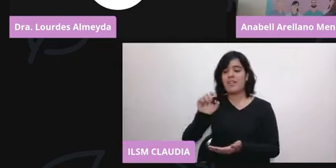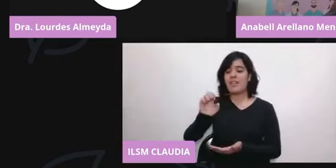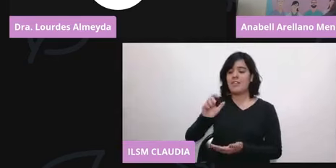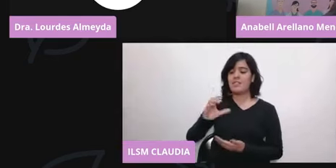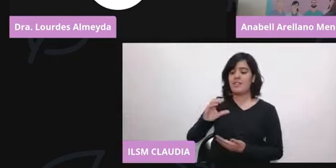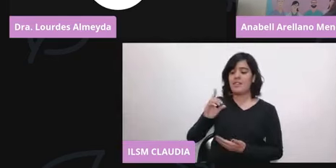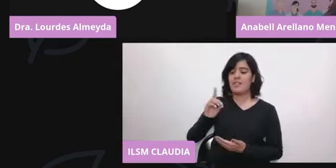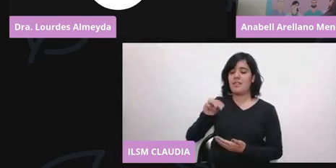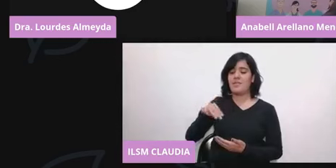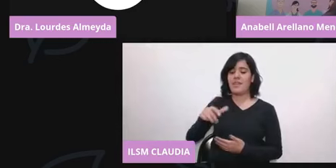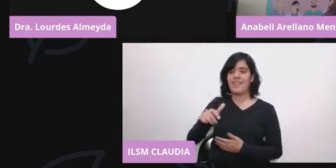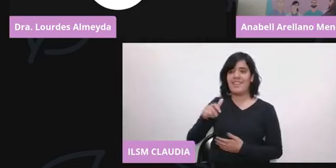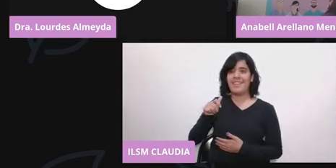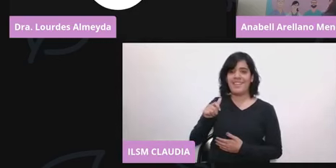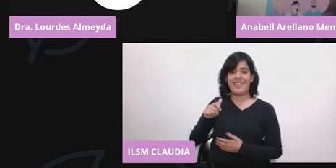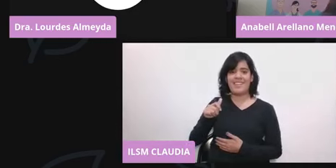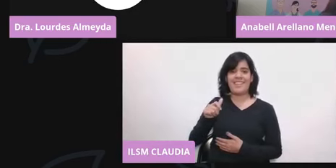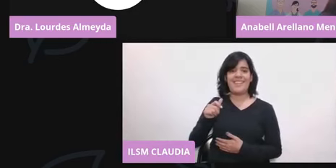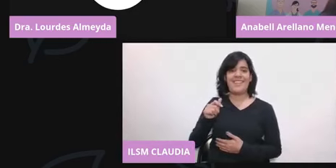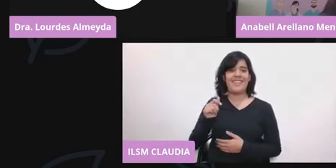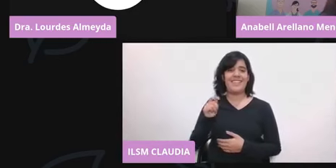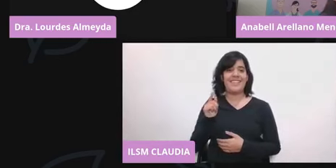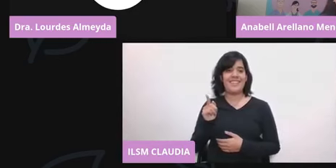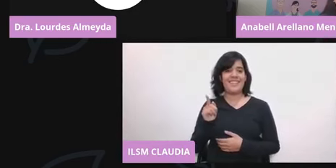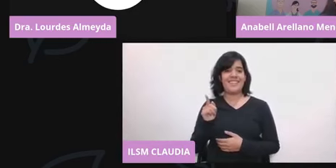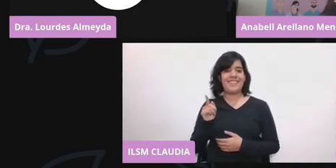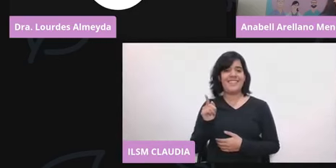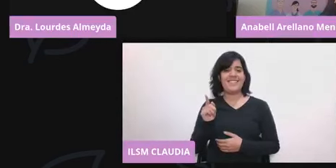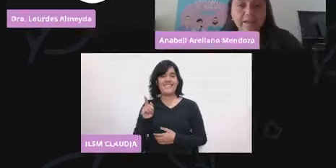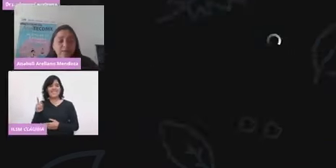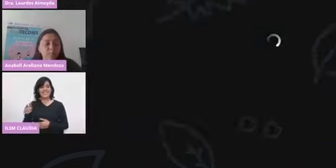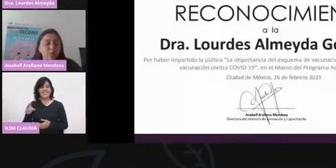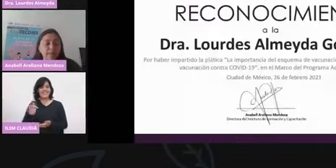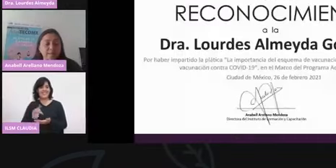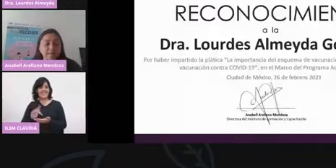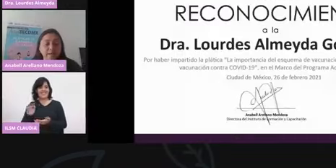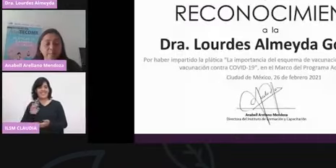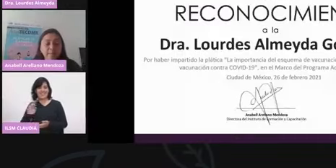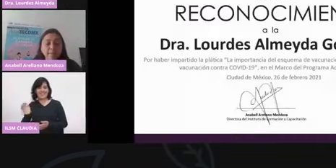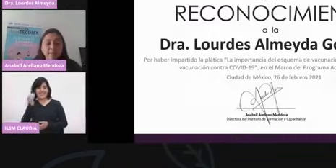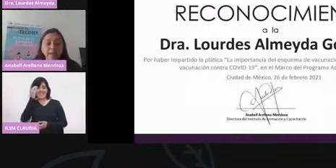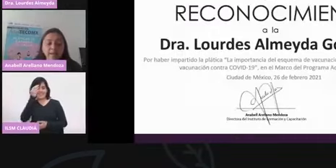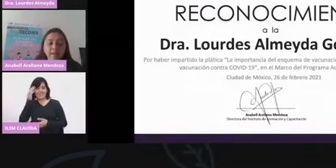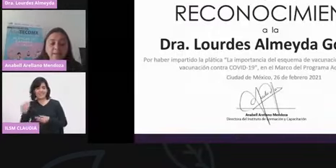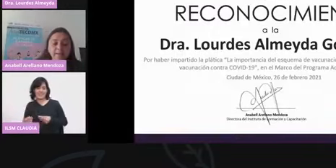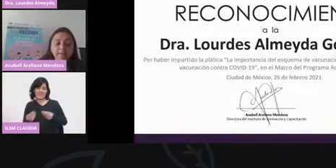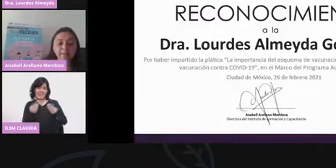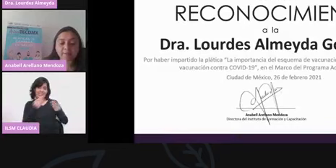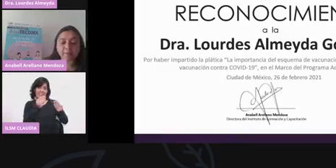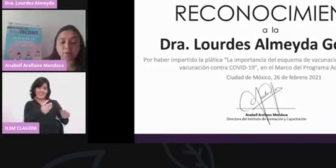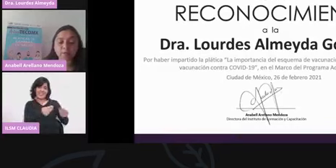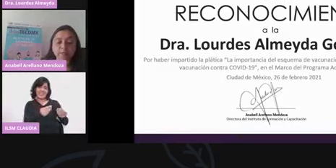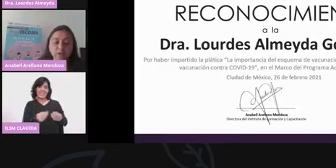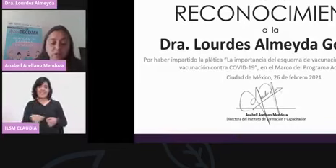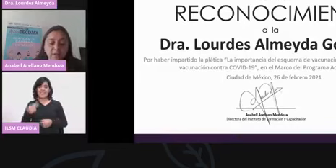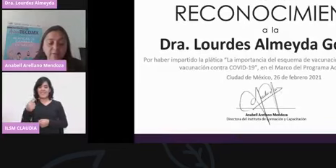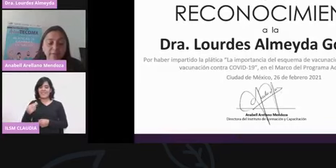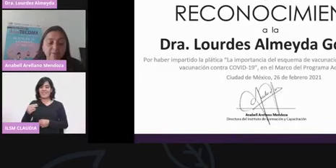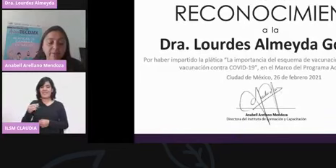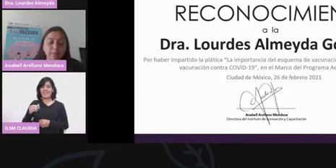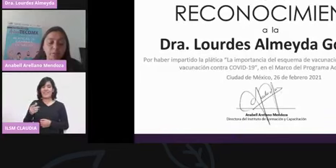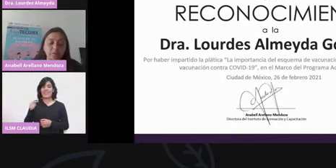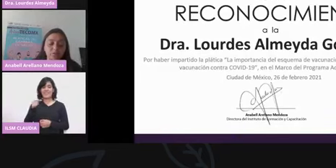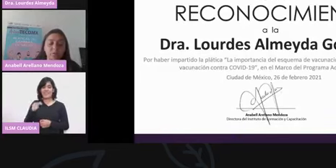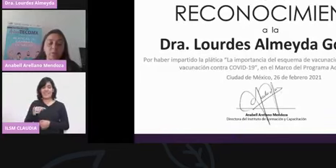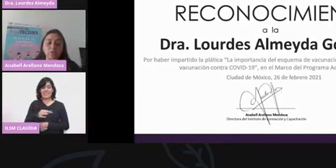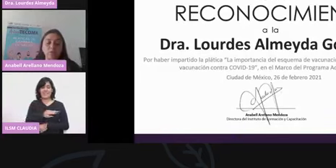la Ciudad de México. En esta plática de llamada, la importancia del esquema de vacunación de